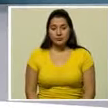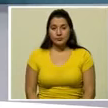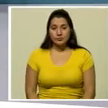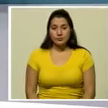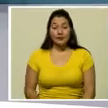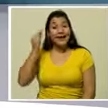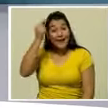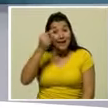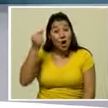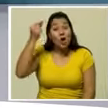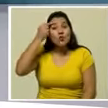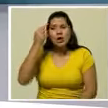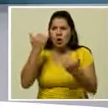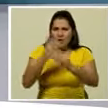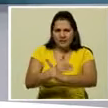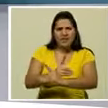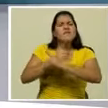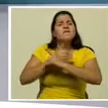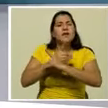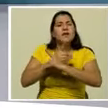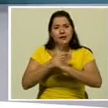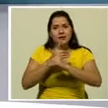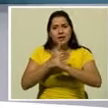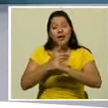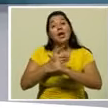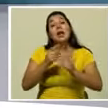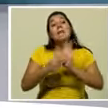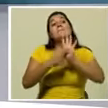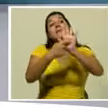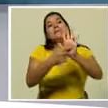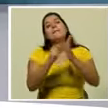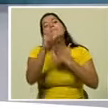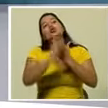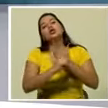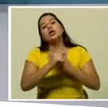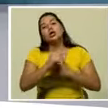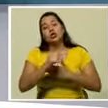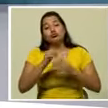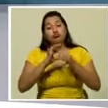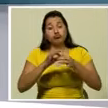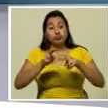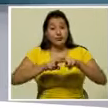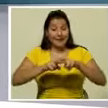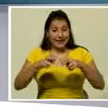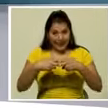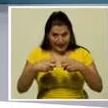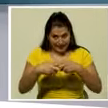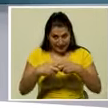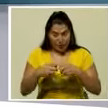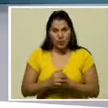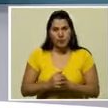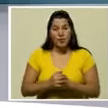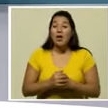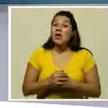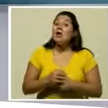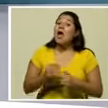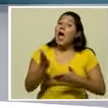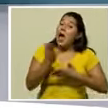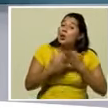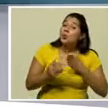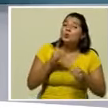El gobierno defiende la presentación del proyecto del tren eléctrico ante el Congreso. Esto, a pesar de los señalamientos de